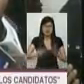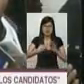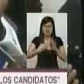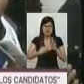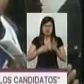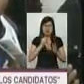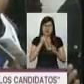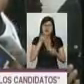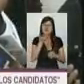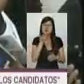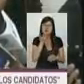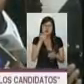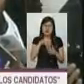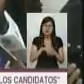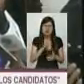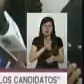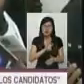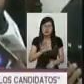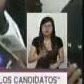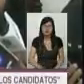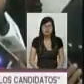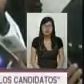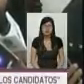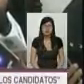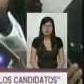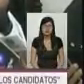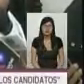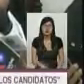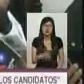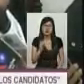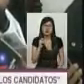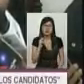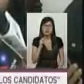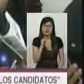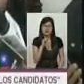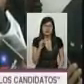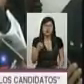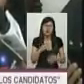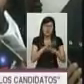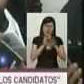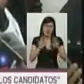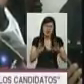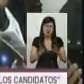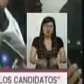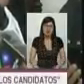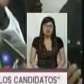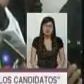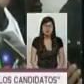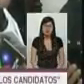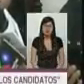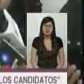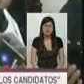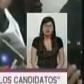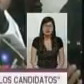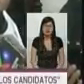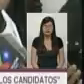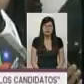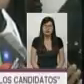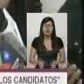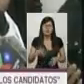y probadas en su contenido, por supuesto que tenemos